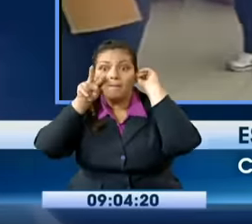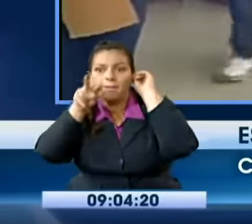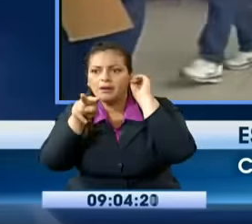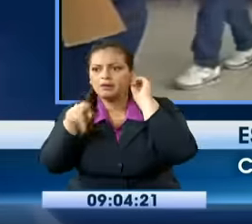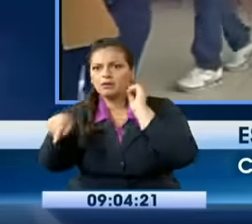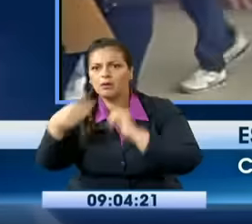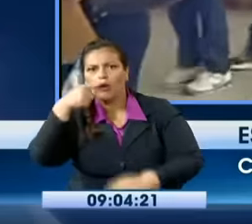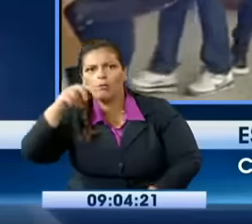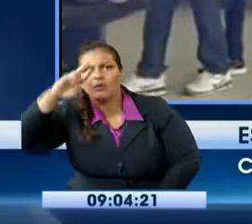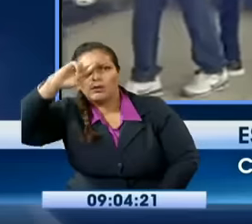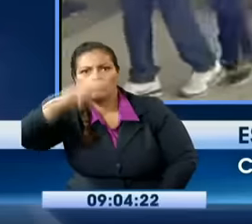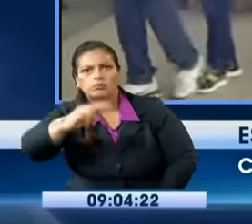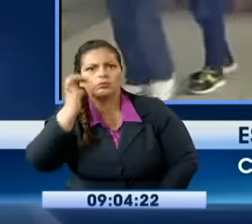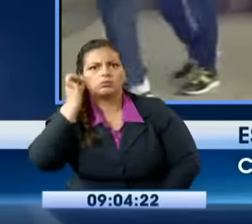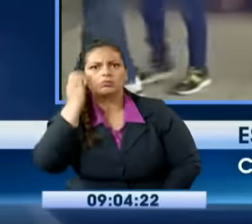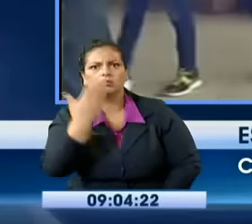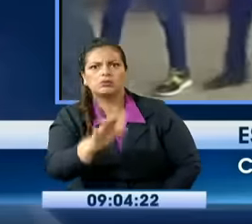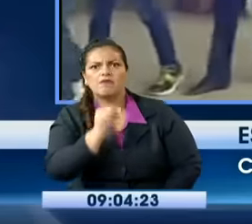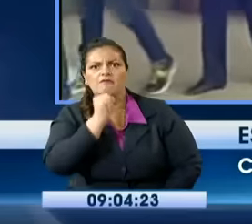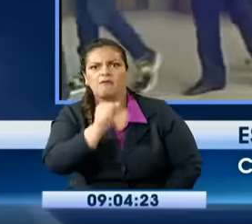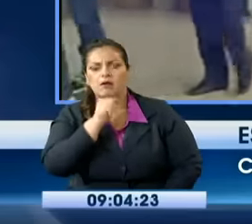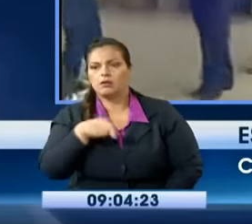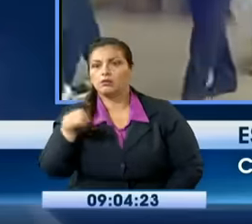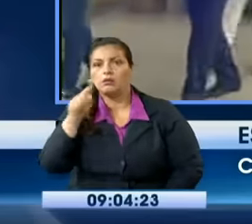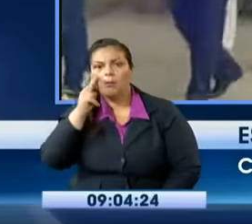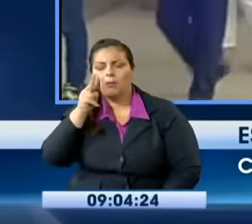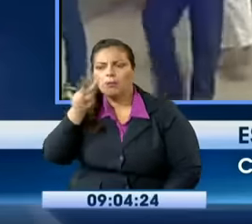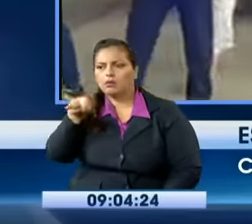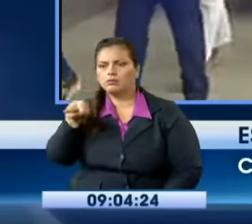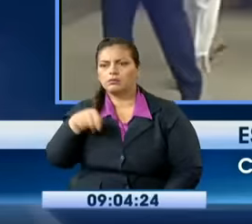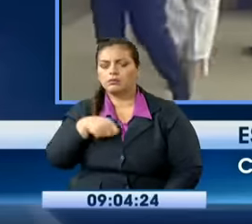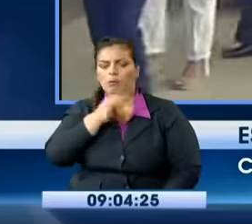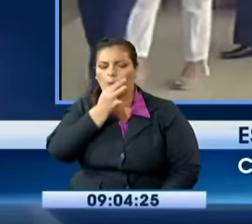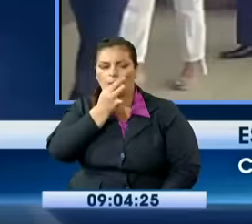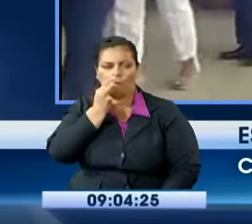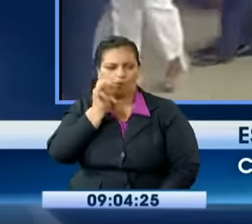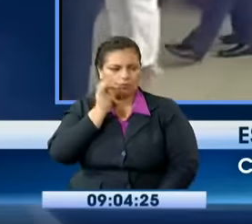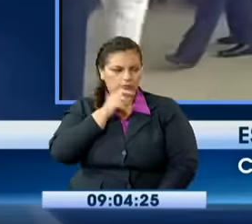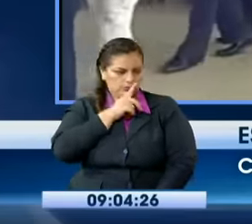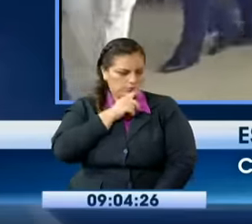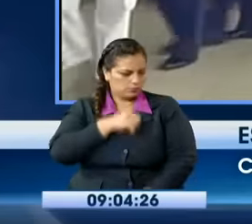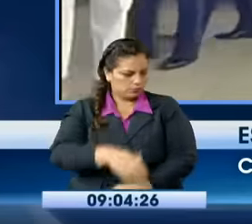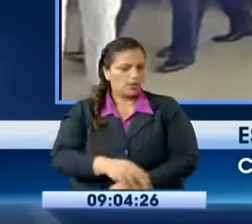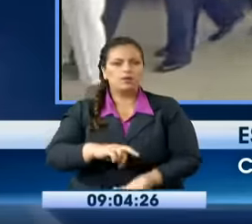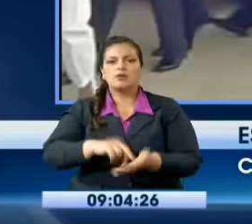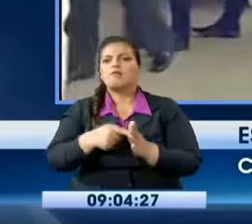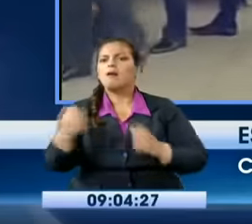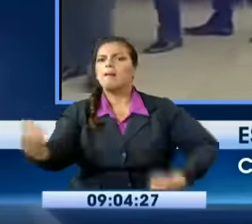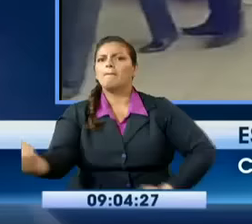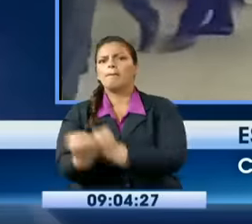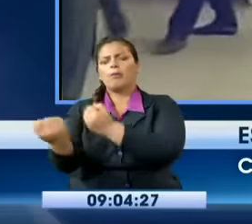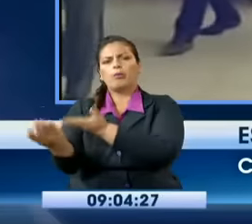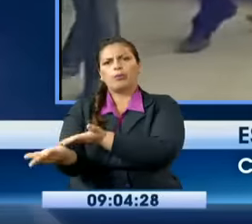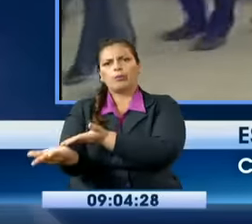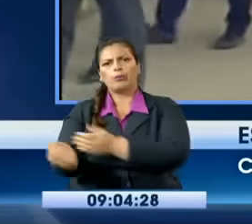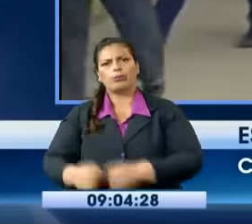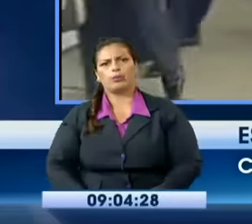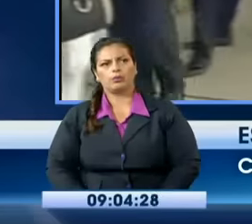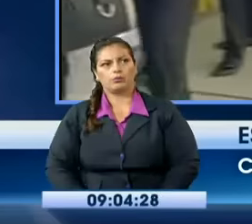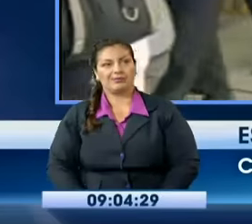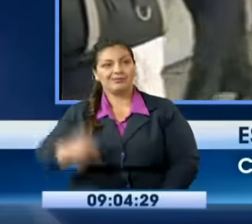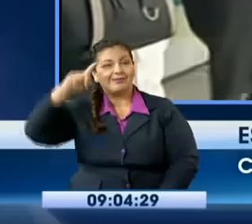está viendo y no hace nada. Claro. Quien está asistiendo... Recordemos cuando... meses atrás, una persona cometió un acto